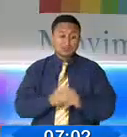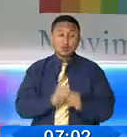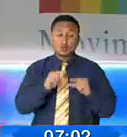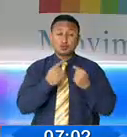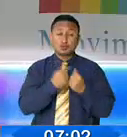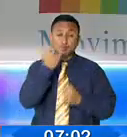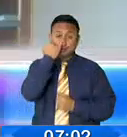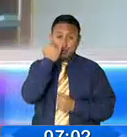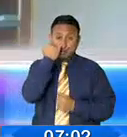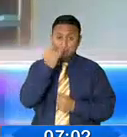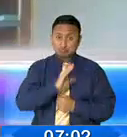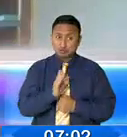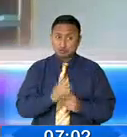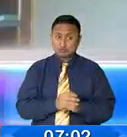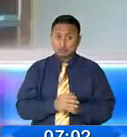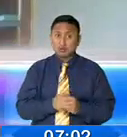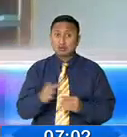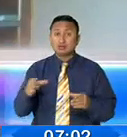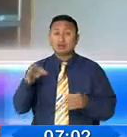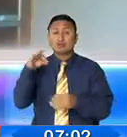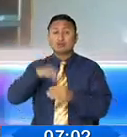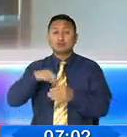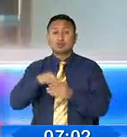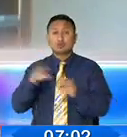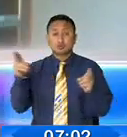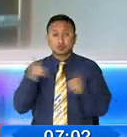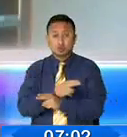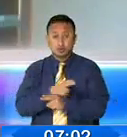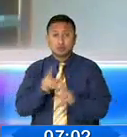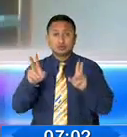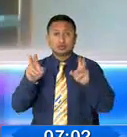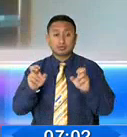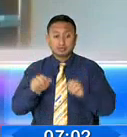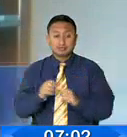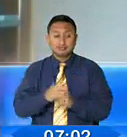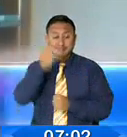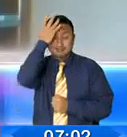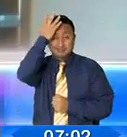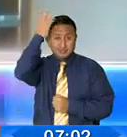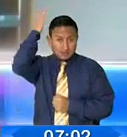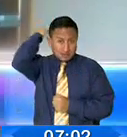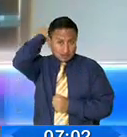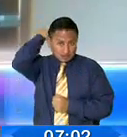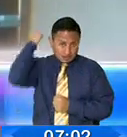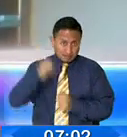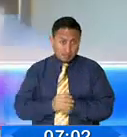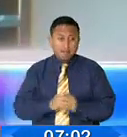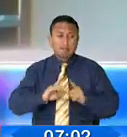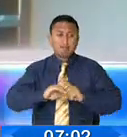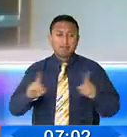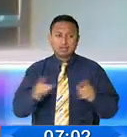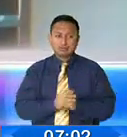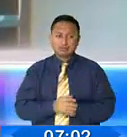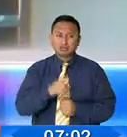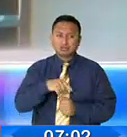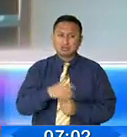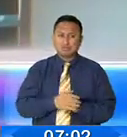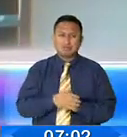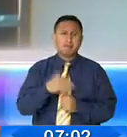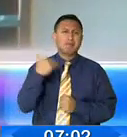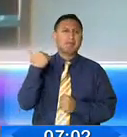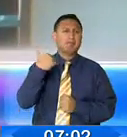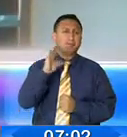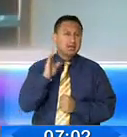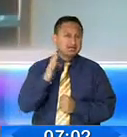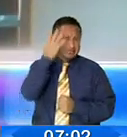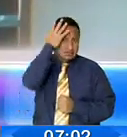Pachacútic. El voto nulo se relaciona con Yacu Pérez, pero yo creo que incluso supera a Yacu Pérez, ¿no? Que creo que es